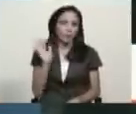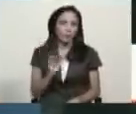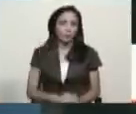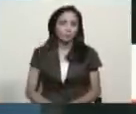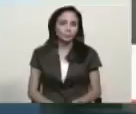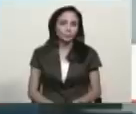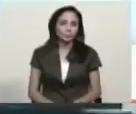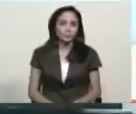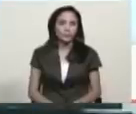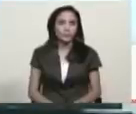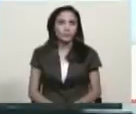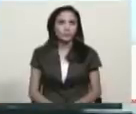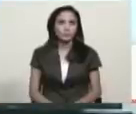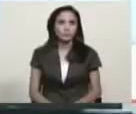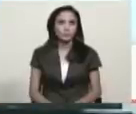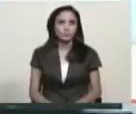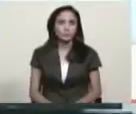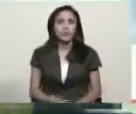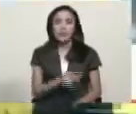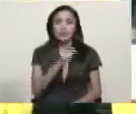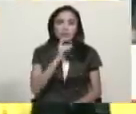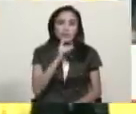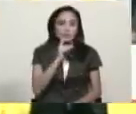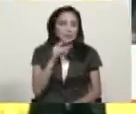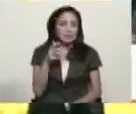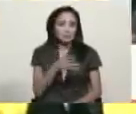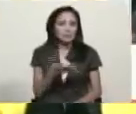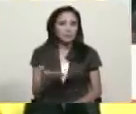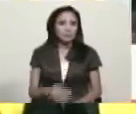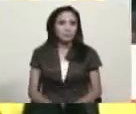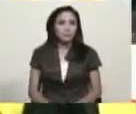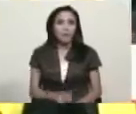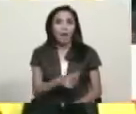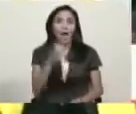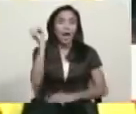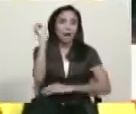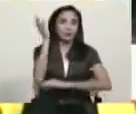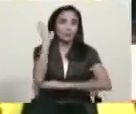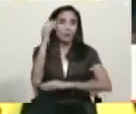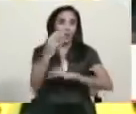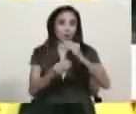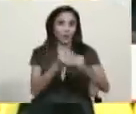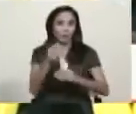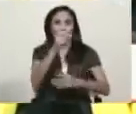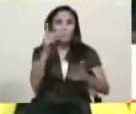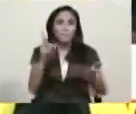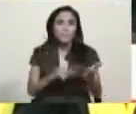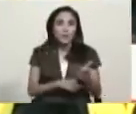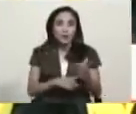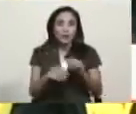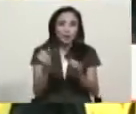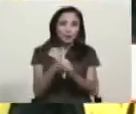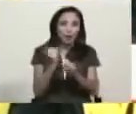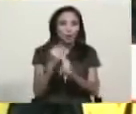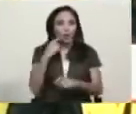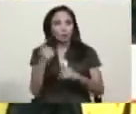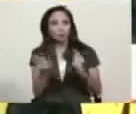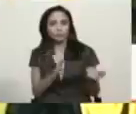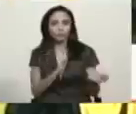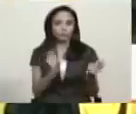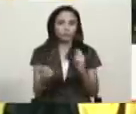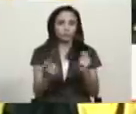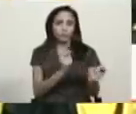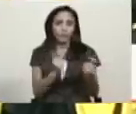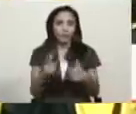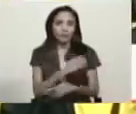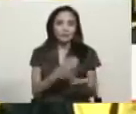Doctores y doctoras, ustedes saben que es difícil. Una asamblea con 1000 trabajadores debatiendo un contrato